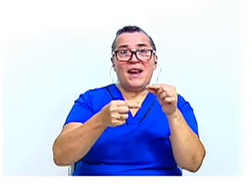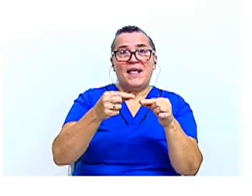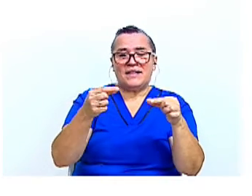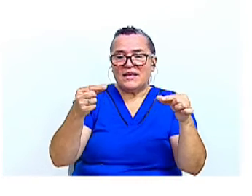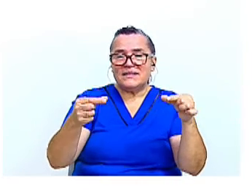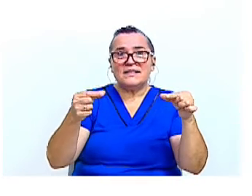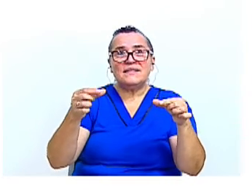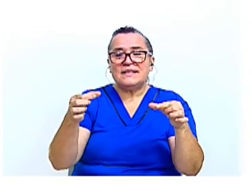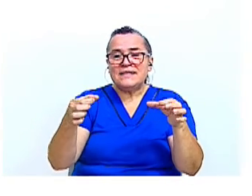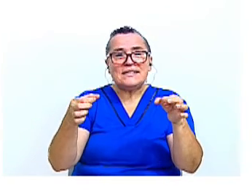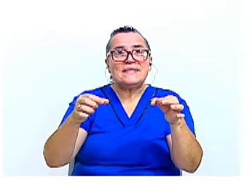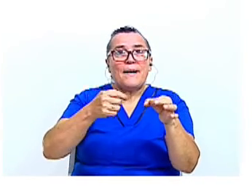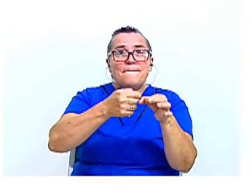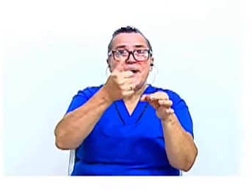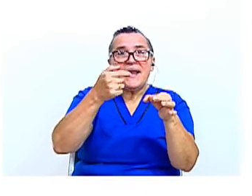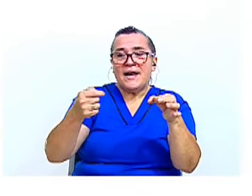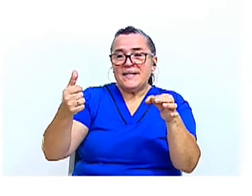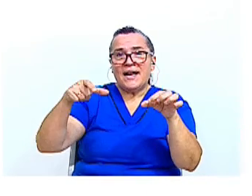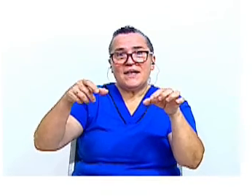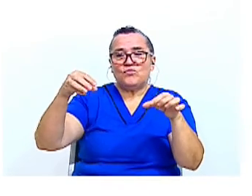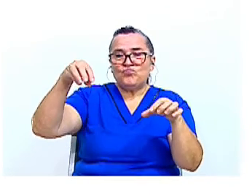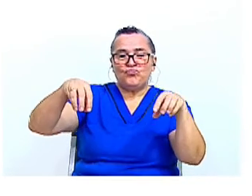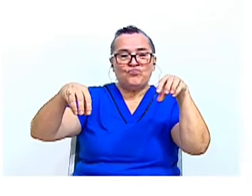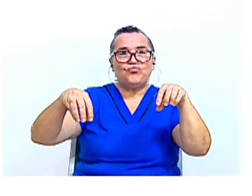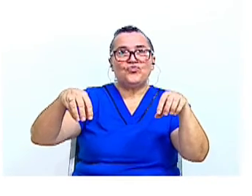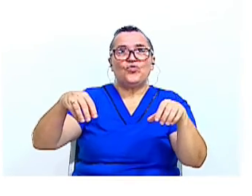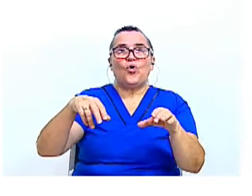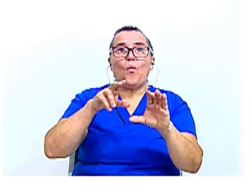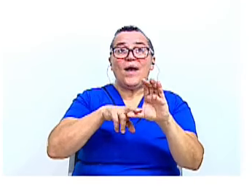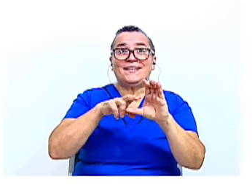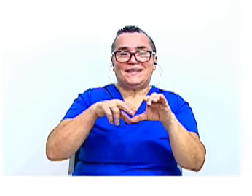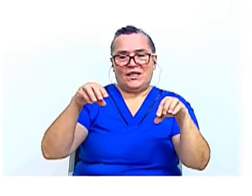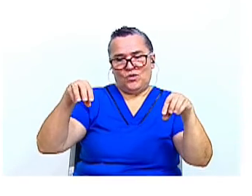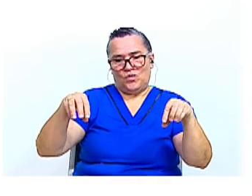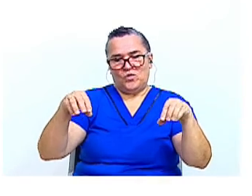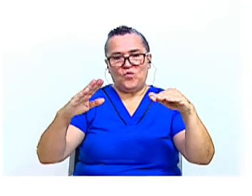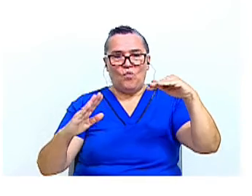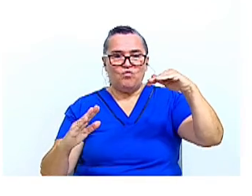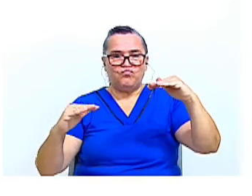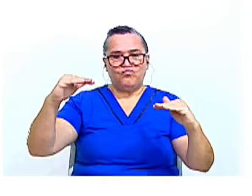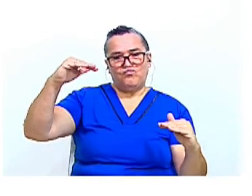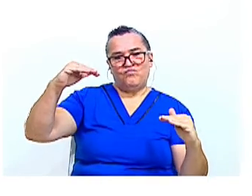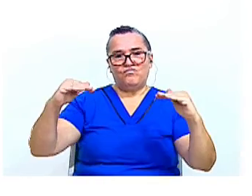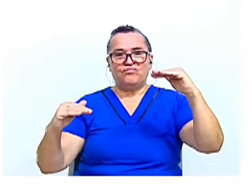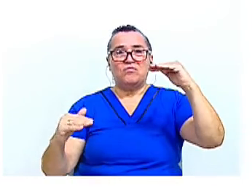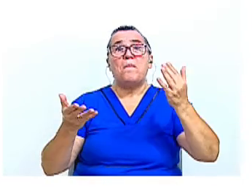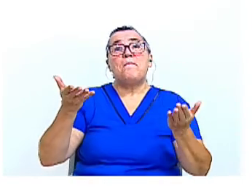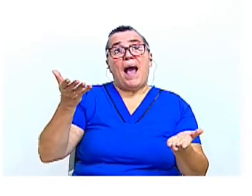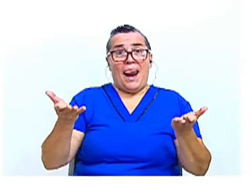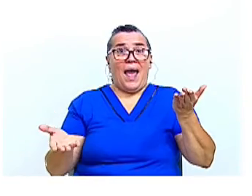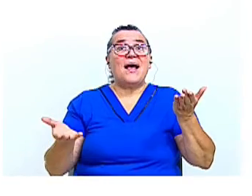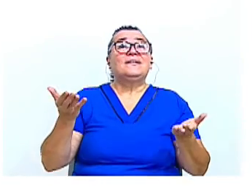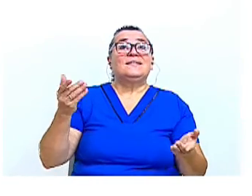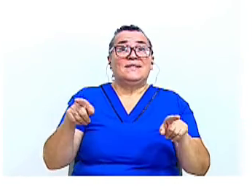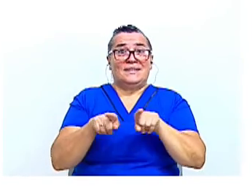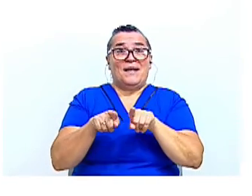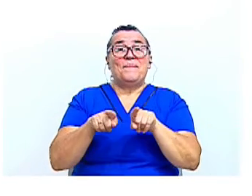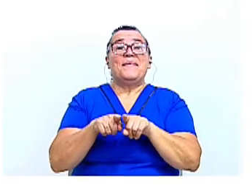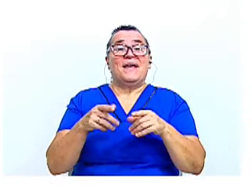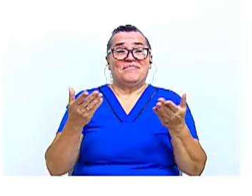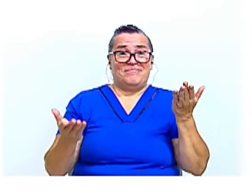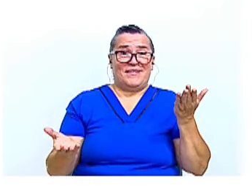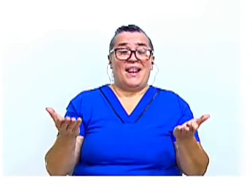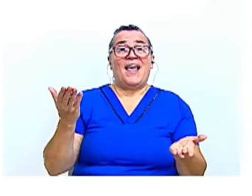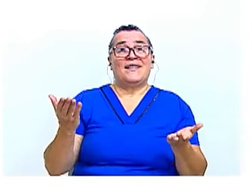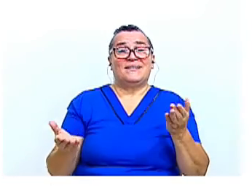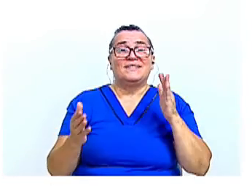tapitas de las botellas como si fuesen los asientos. Pueden hacer balanzas, también pueden hacer